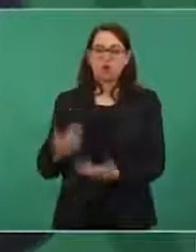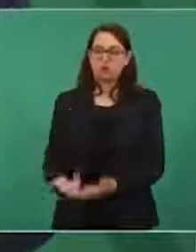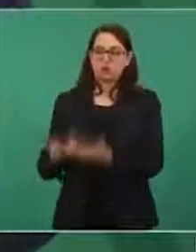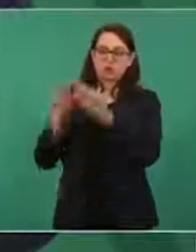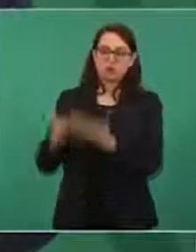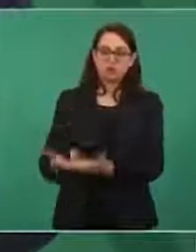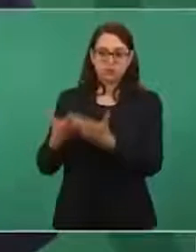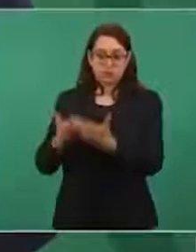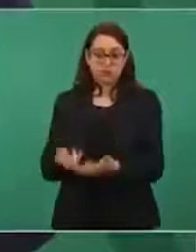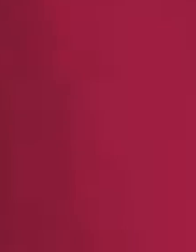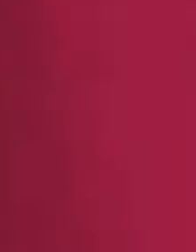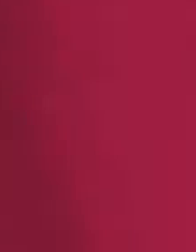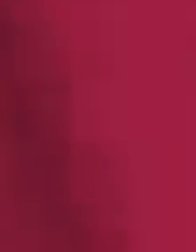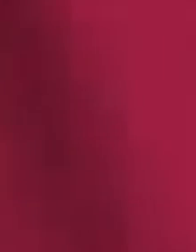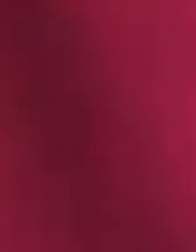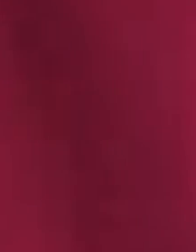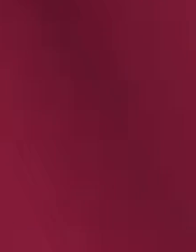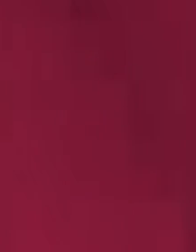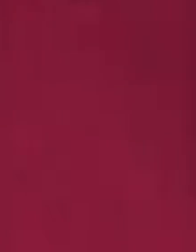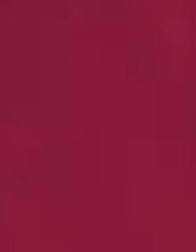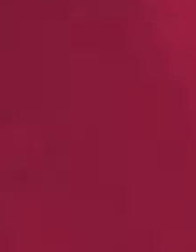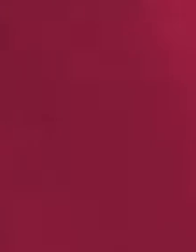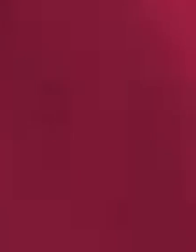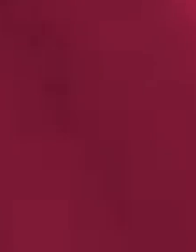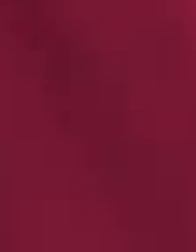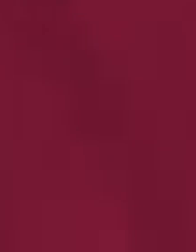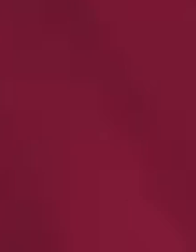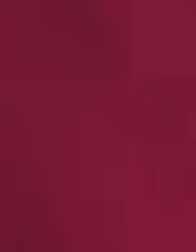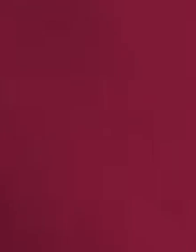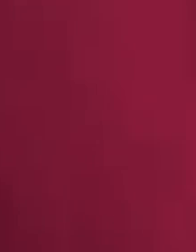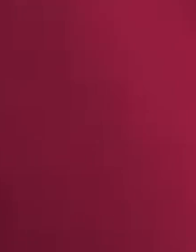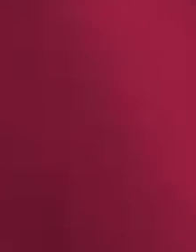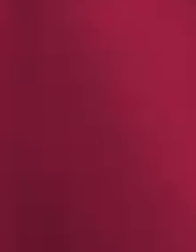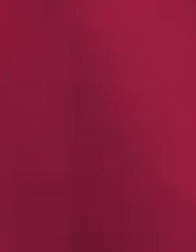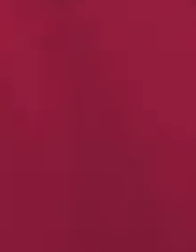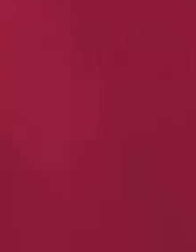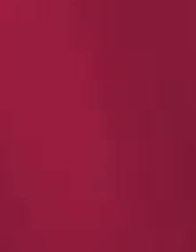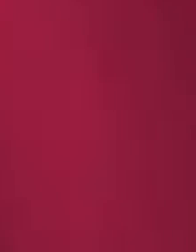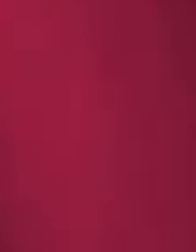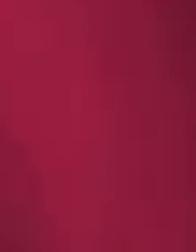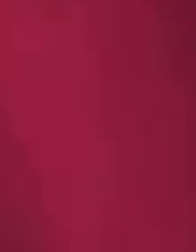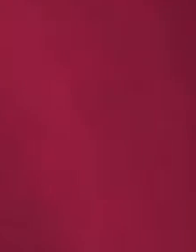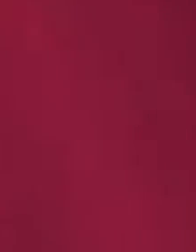instalaciones. Gobierno de México.